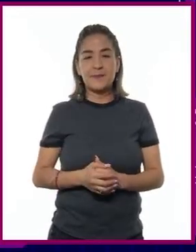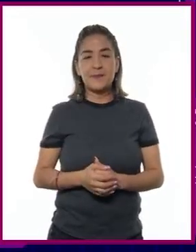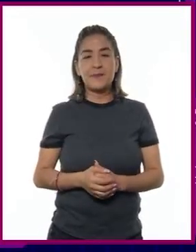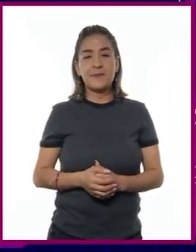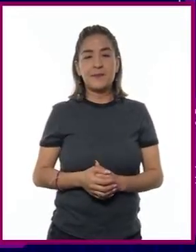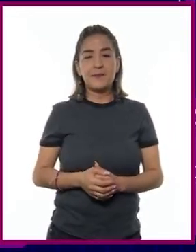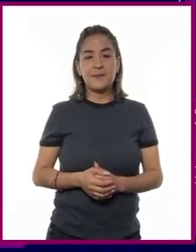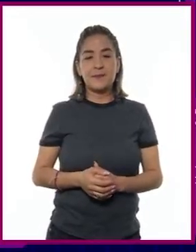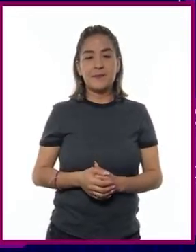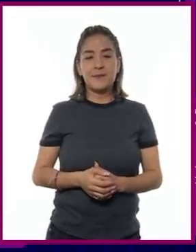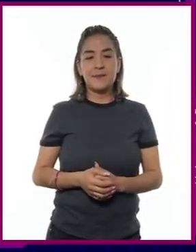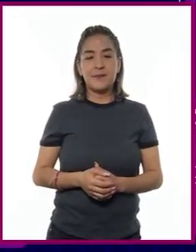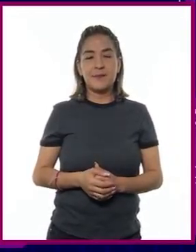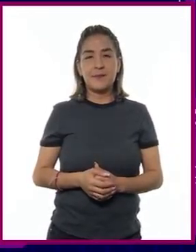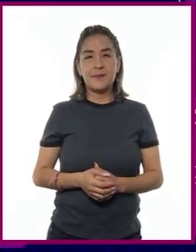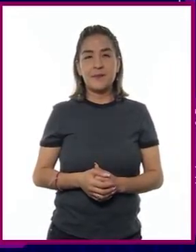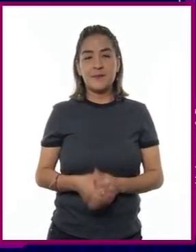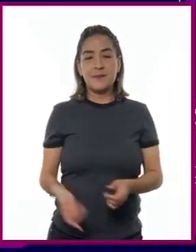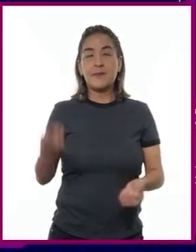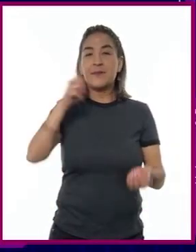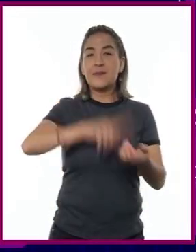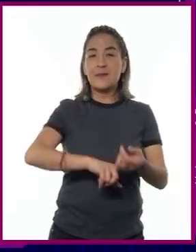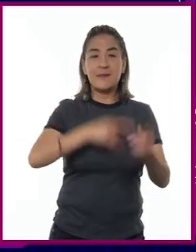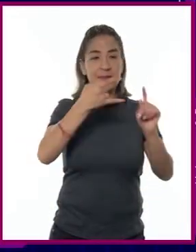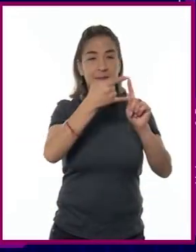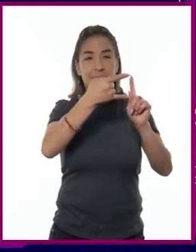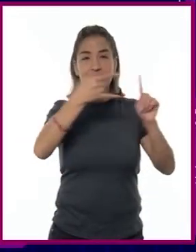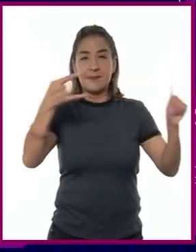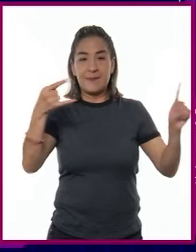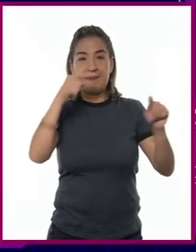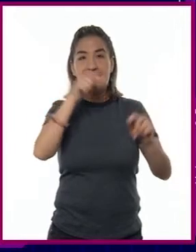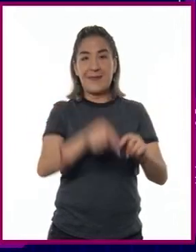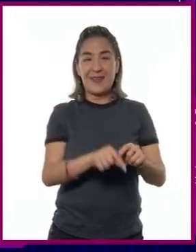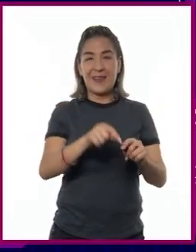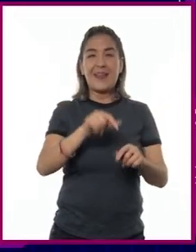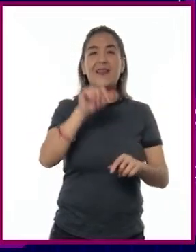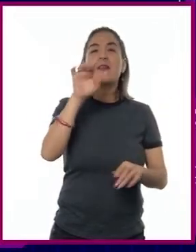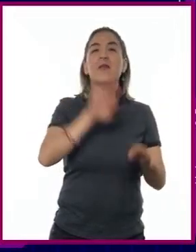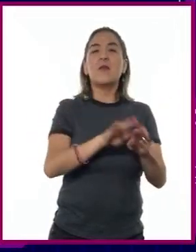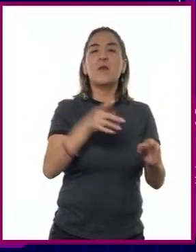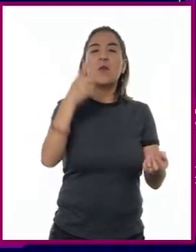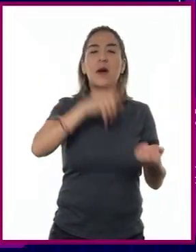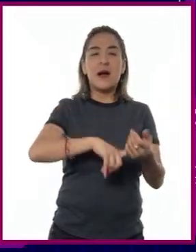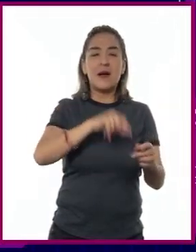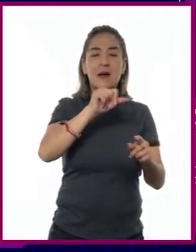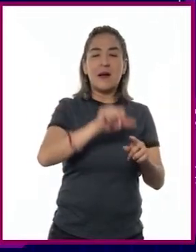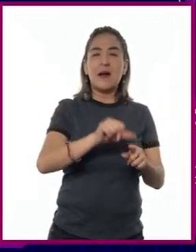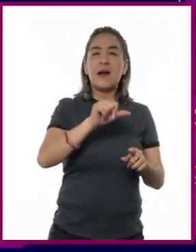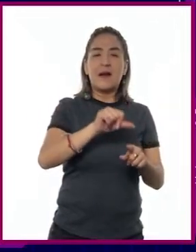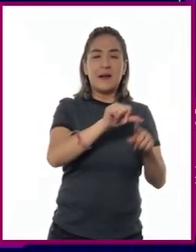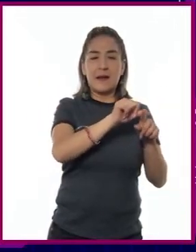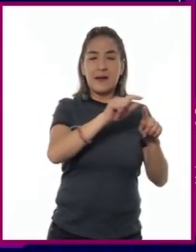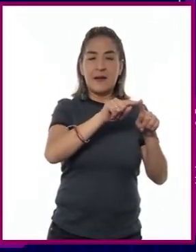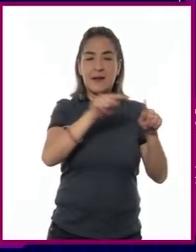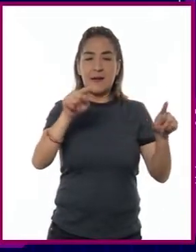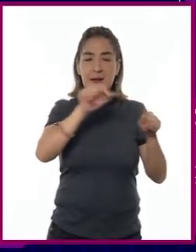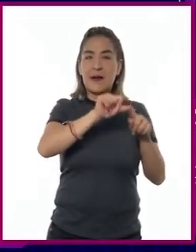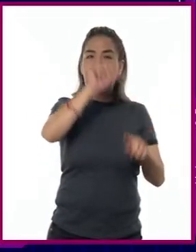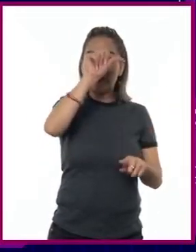del rectángulo que conforma la superficie curva del cilindro mide 15